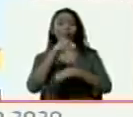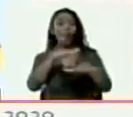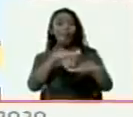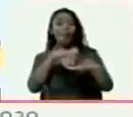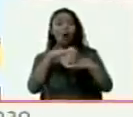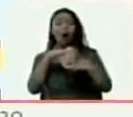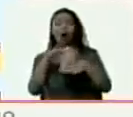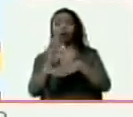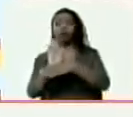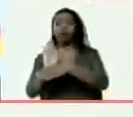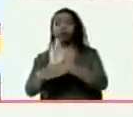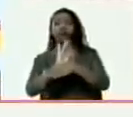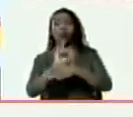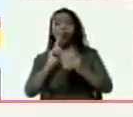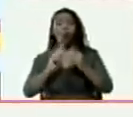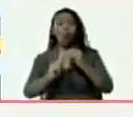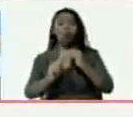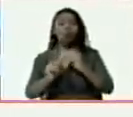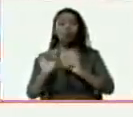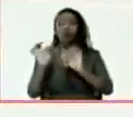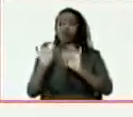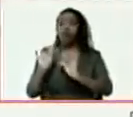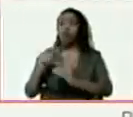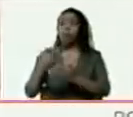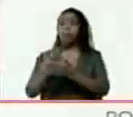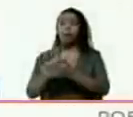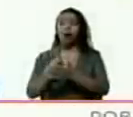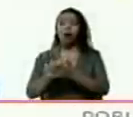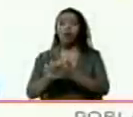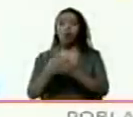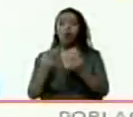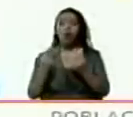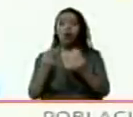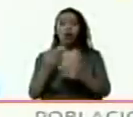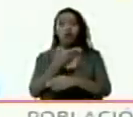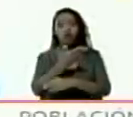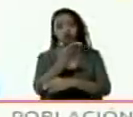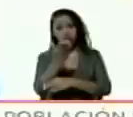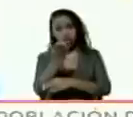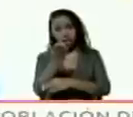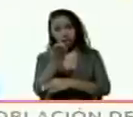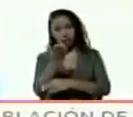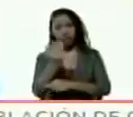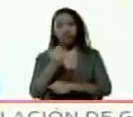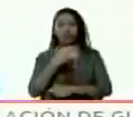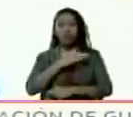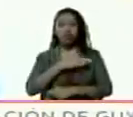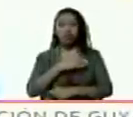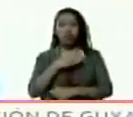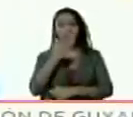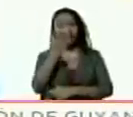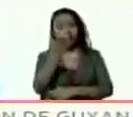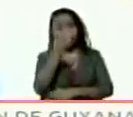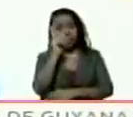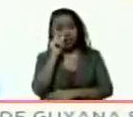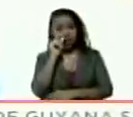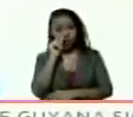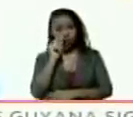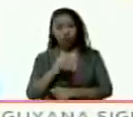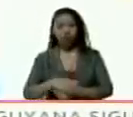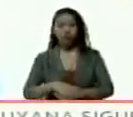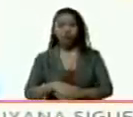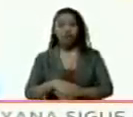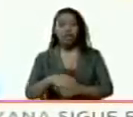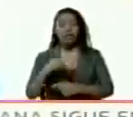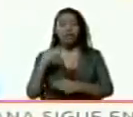blindadas, último modelo, por supuesto pagadas, con los reales de usted, señora, con los reales de usted, señor, con los reales de las